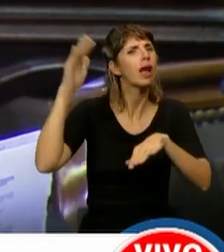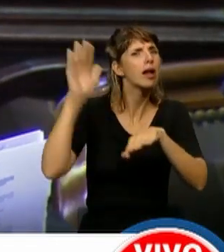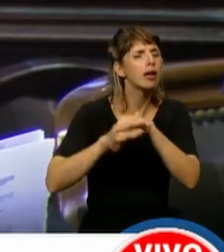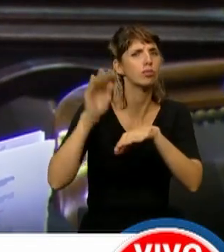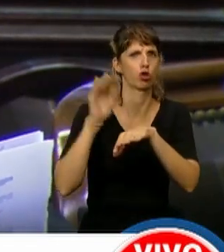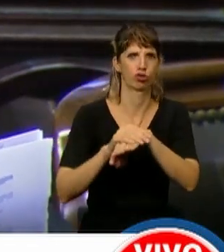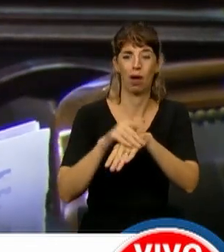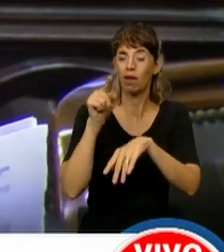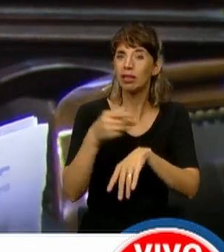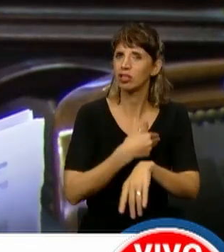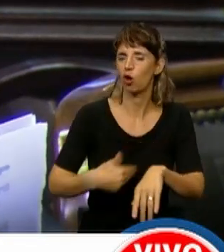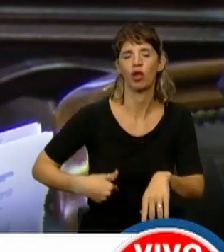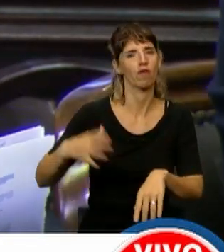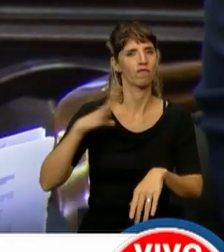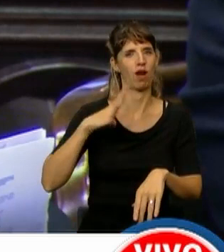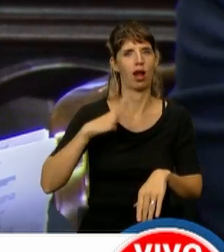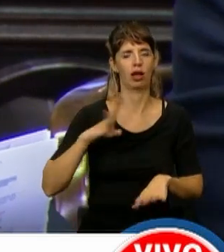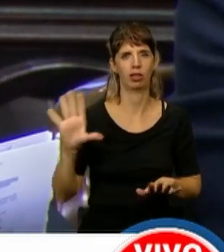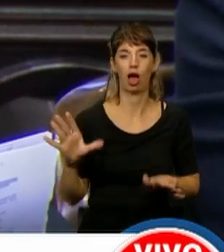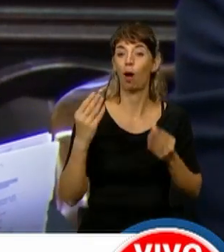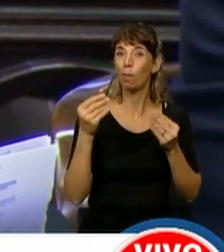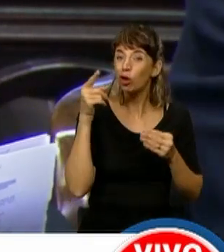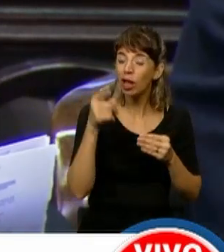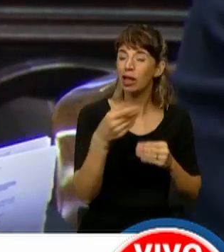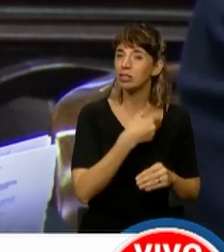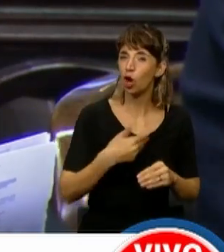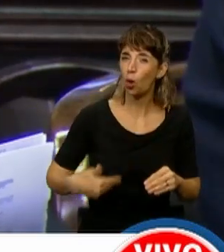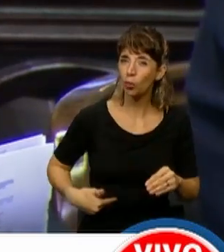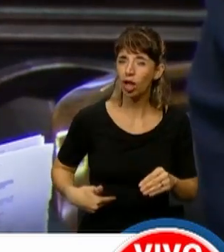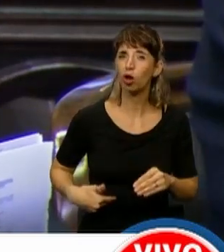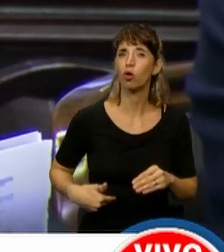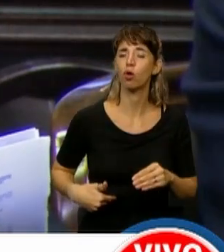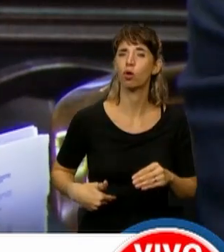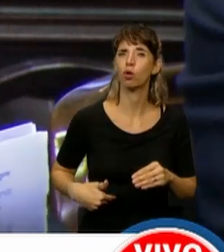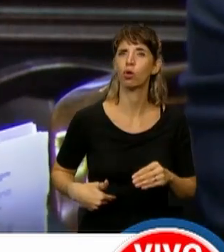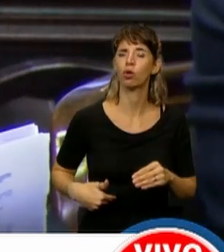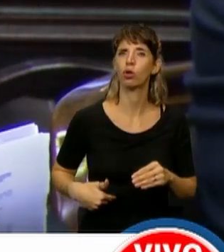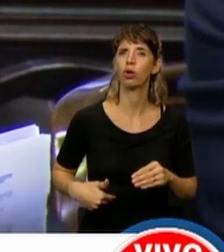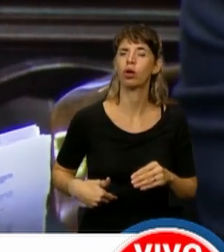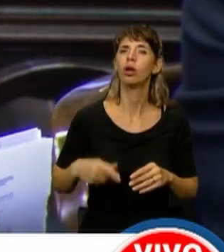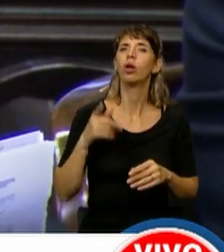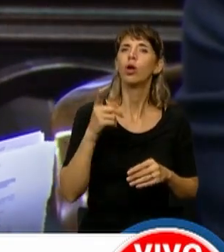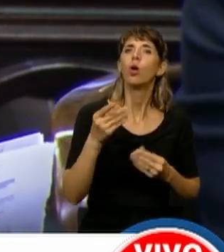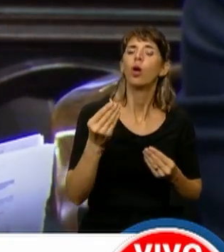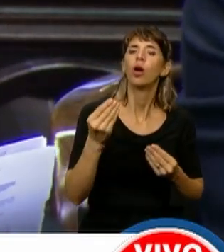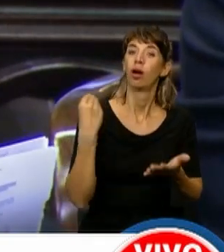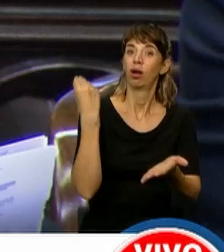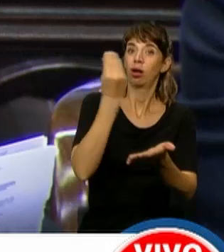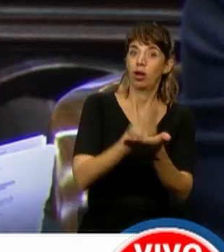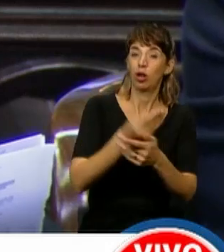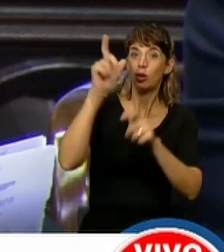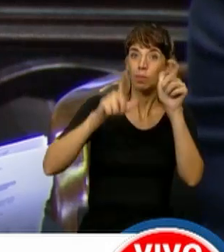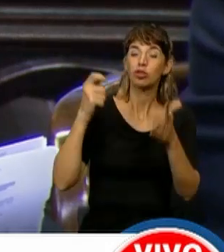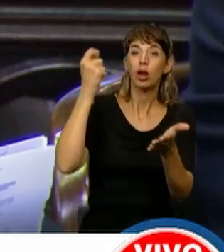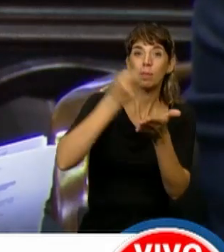no la ha tenido, porque este gobierno asumió donde los consumidores pagaban el